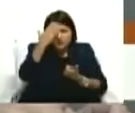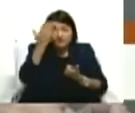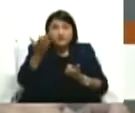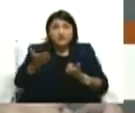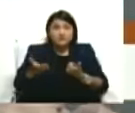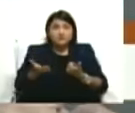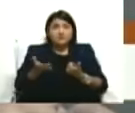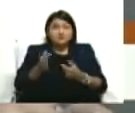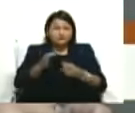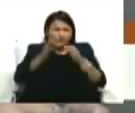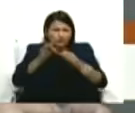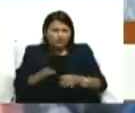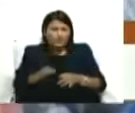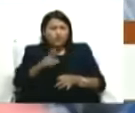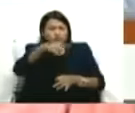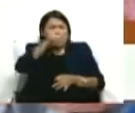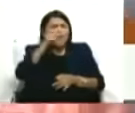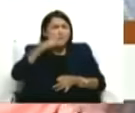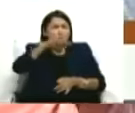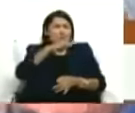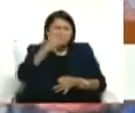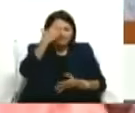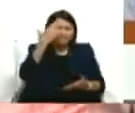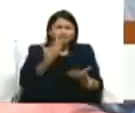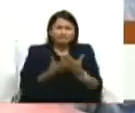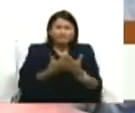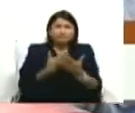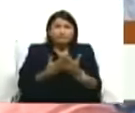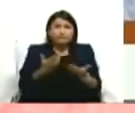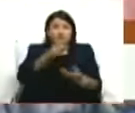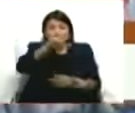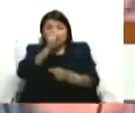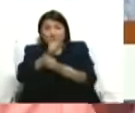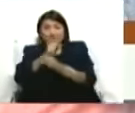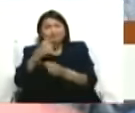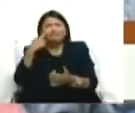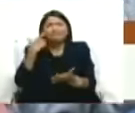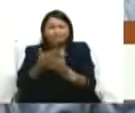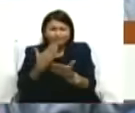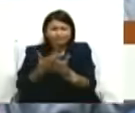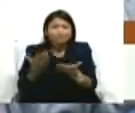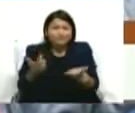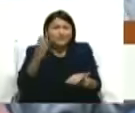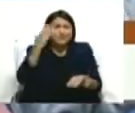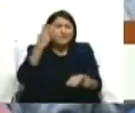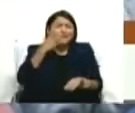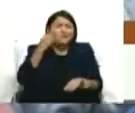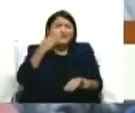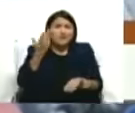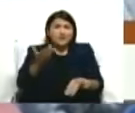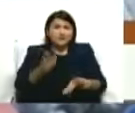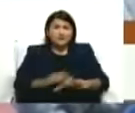lo pueden afirmar, como pueblo lo pueden afirmar, nuestros trabajadores, nuestras trabajadoras lo pueden afirmar